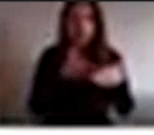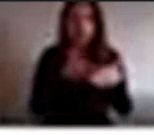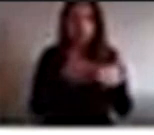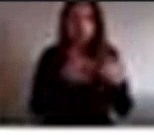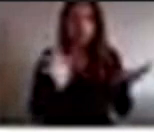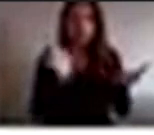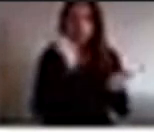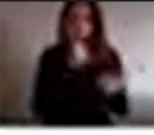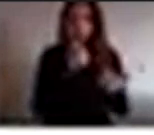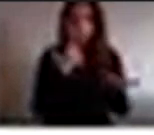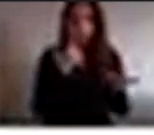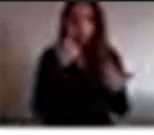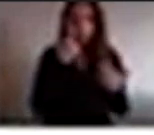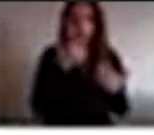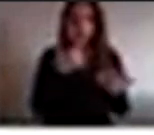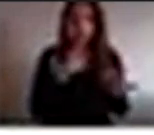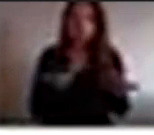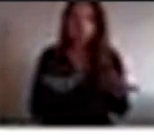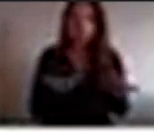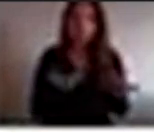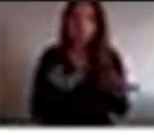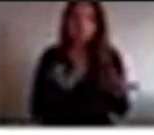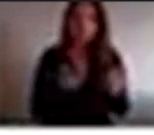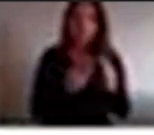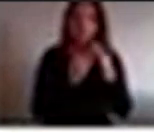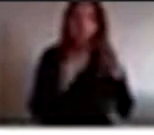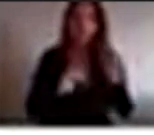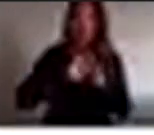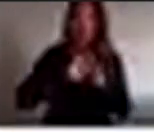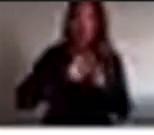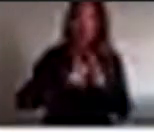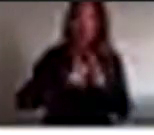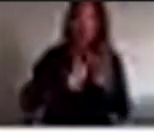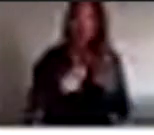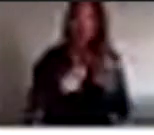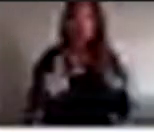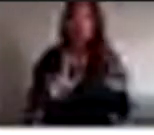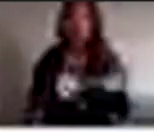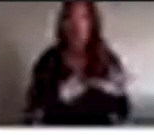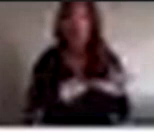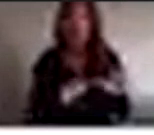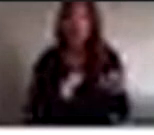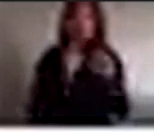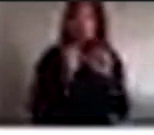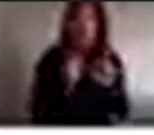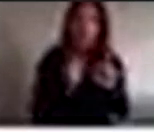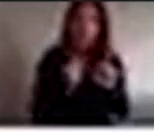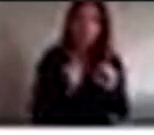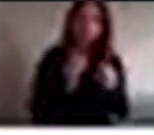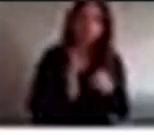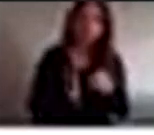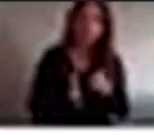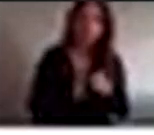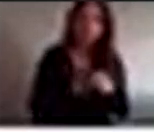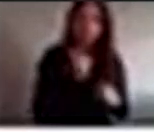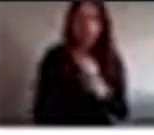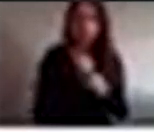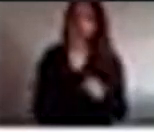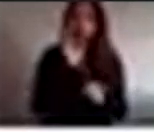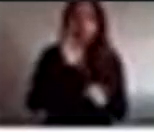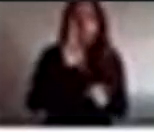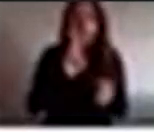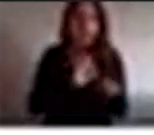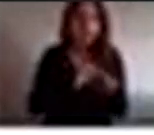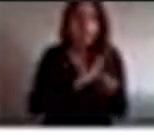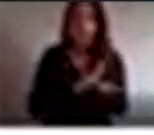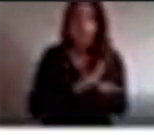trabajo seguro, se protege a la población vulnerable, las empresas siguen siendo productivas, y de paso pues se le da oportunidad a gente que